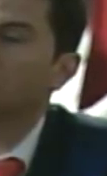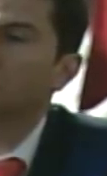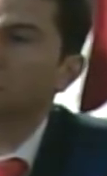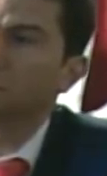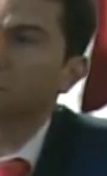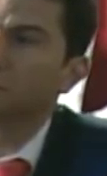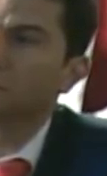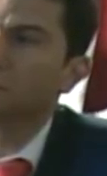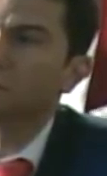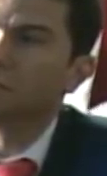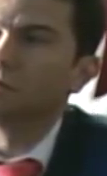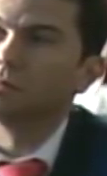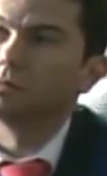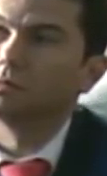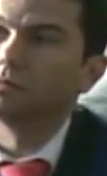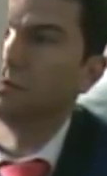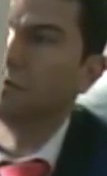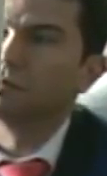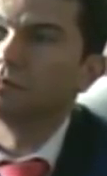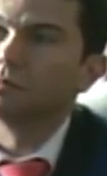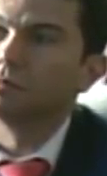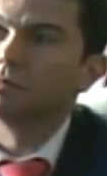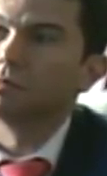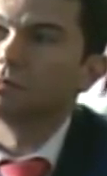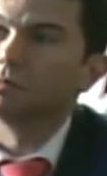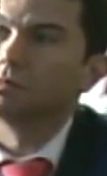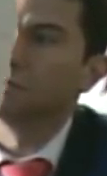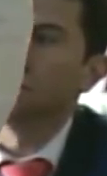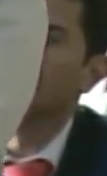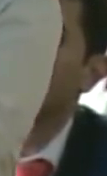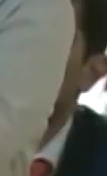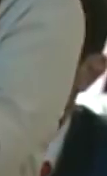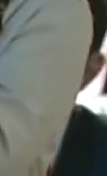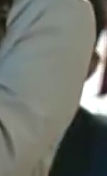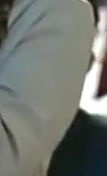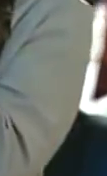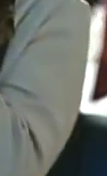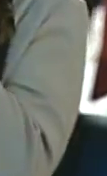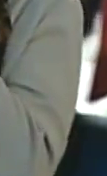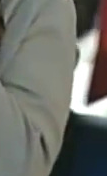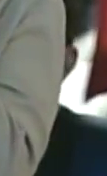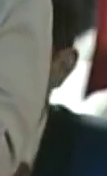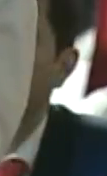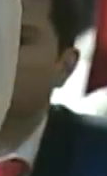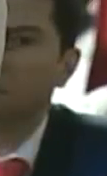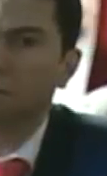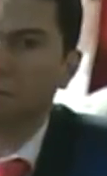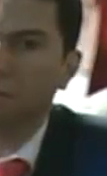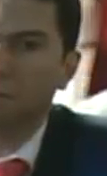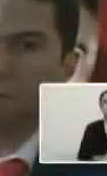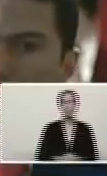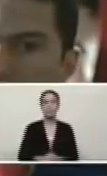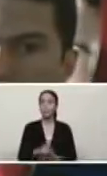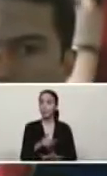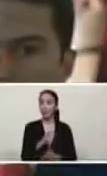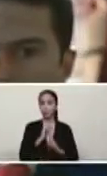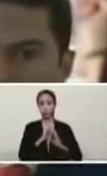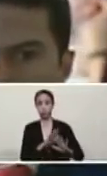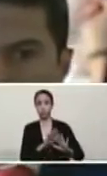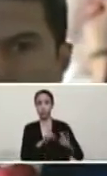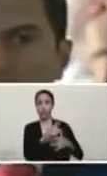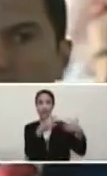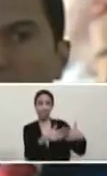os Estados Unidos. É um rastro de sangue. De sangre destruido. La respuesta es que es Estados Unidos, es